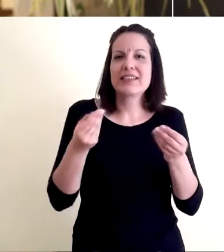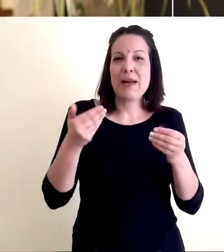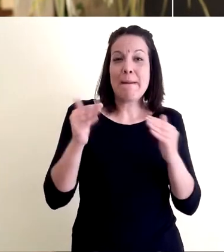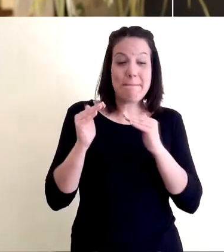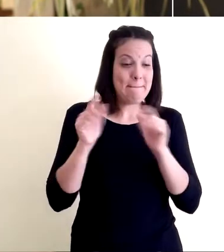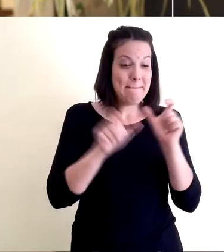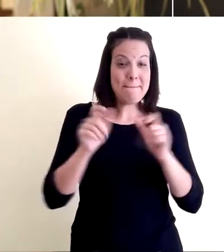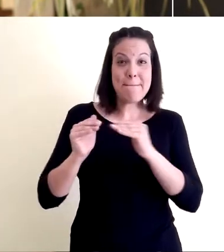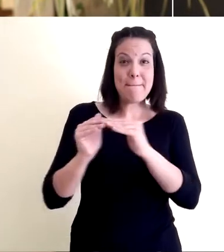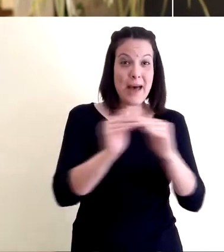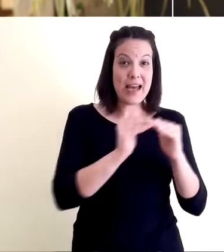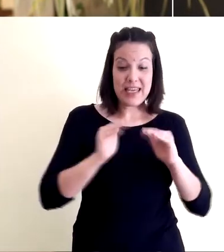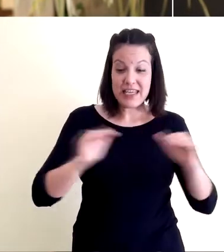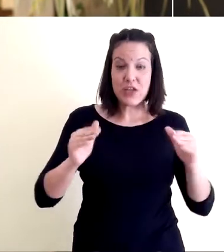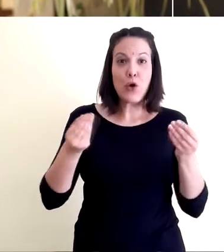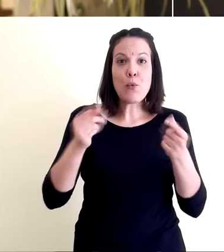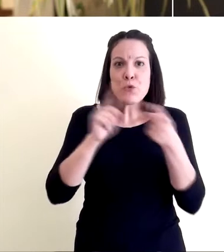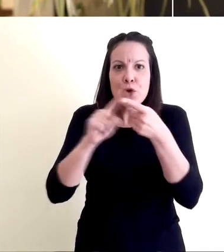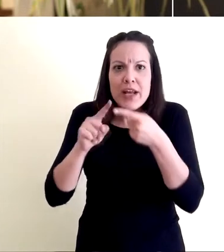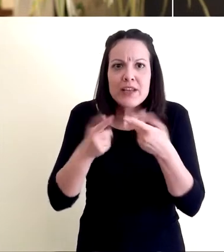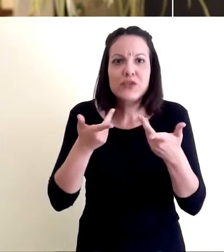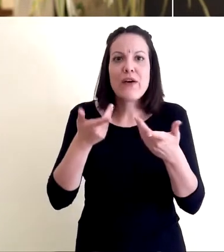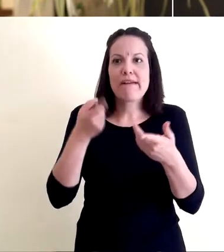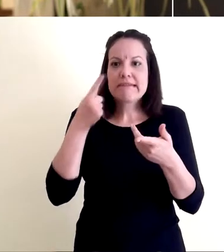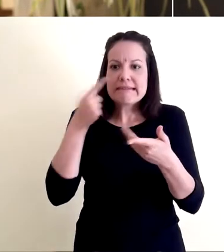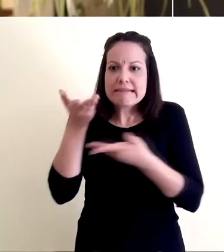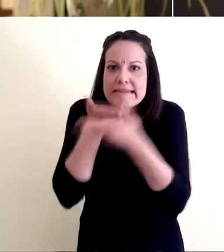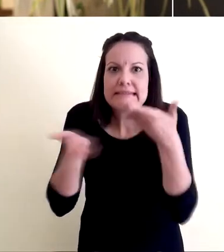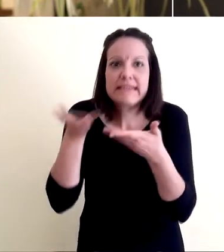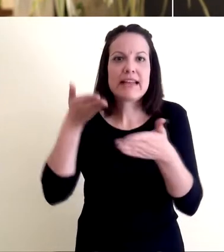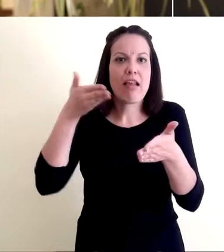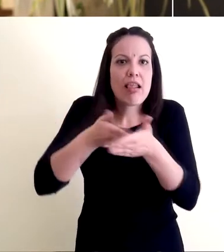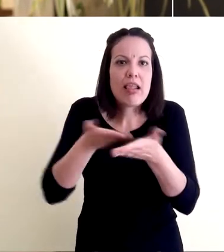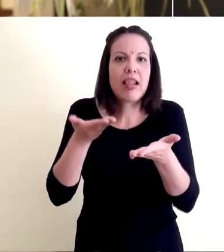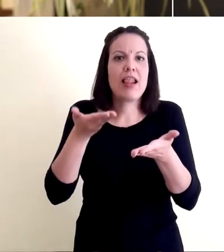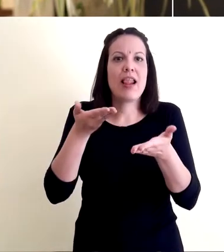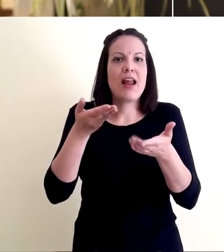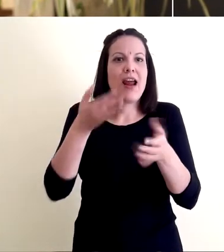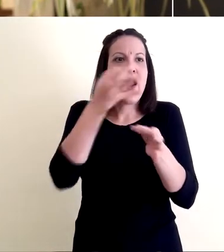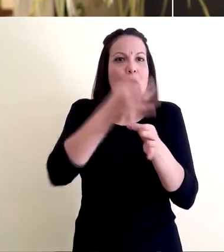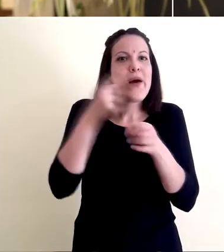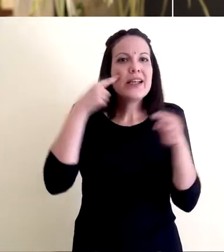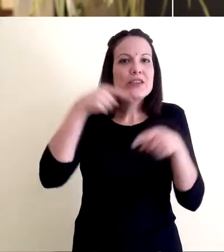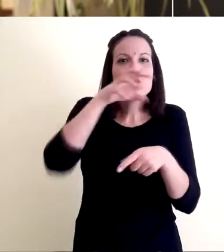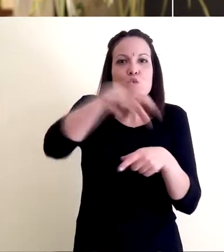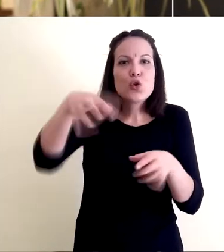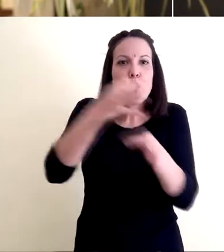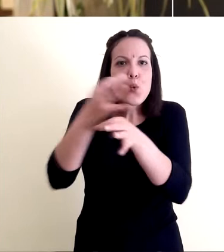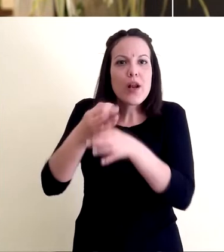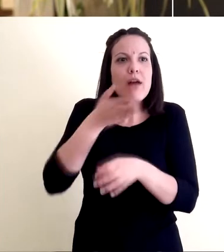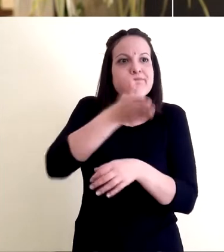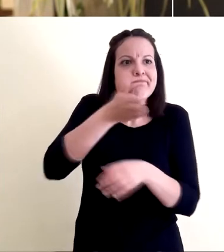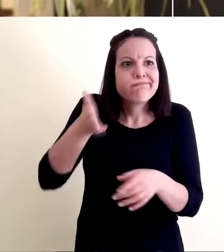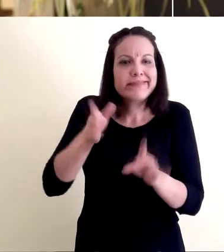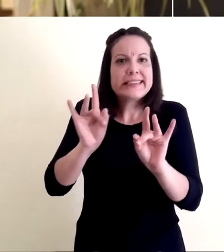pares, transitar los ámbitos institucionales, poder ir construyendo ahí en estos momentos que son críticos. El